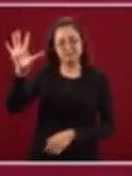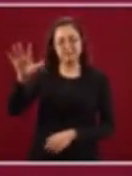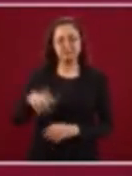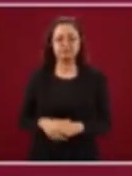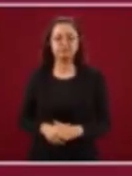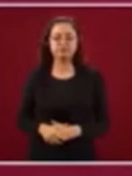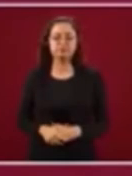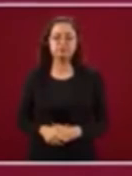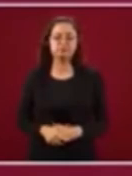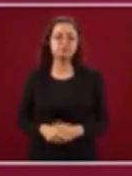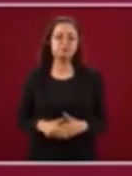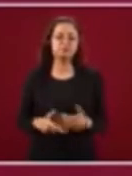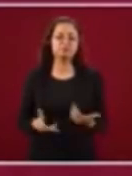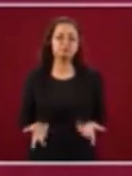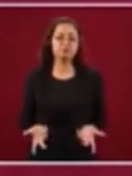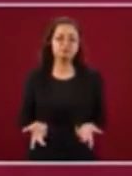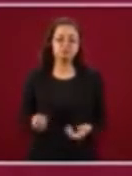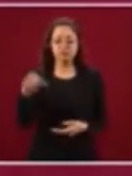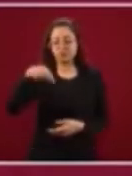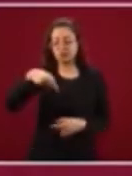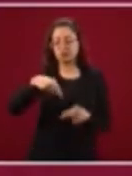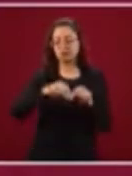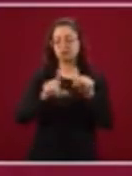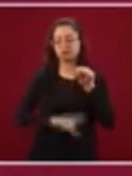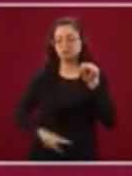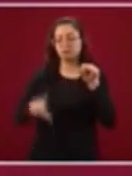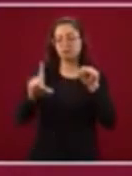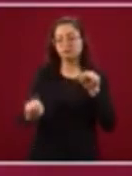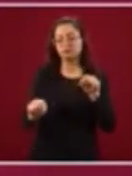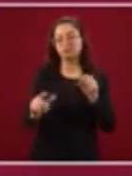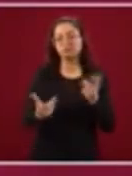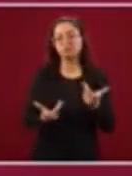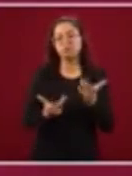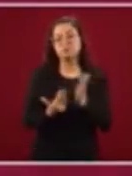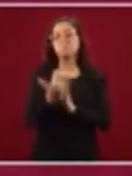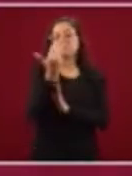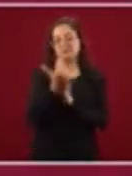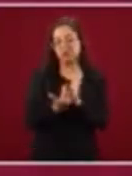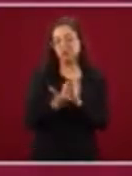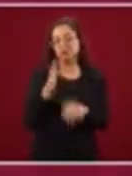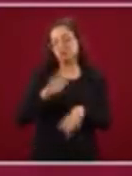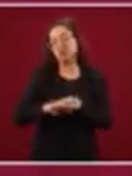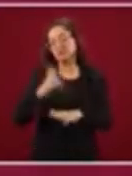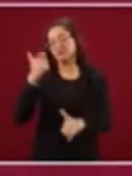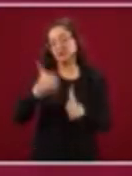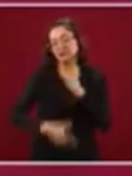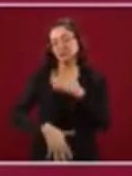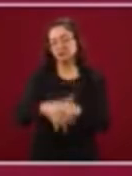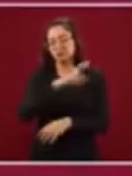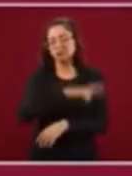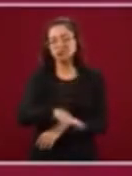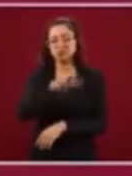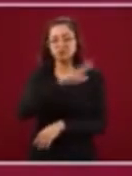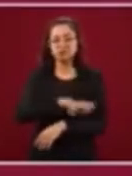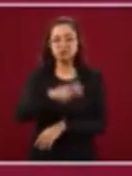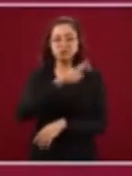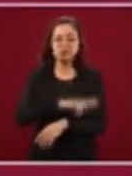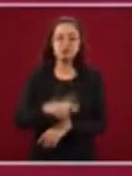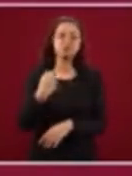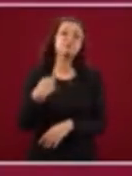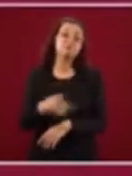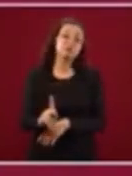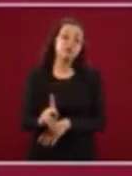Aquí se buscaría pues que no fuese tanto la renta, pero que